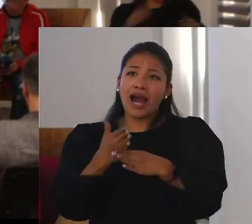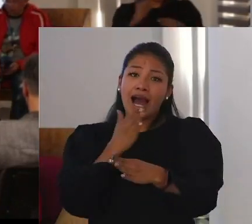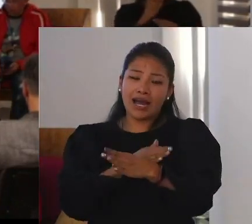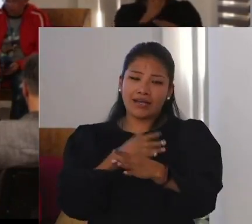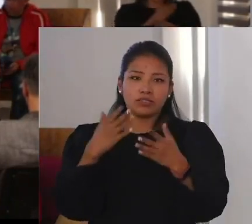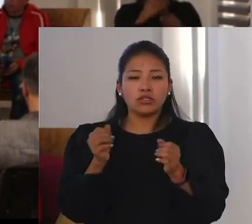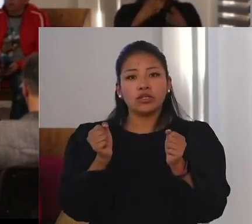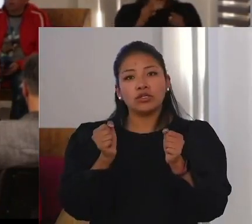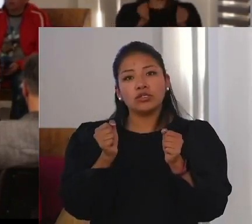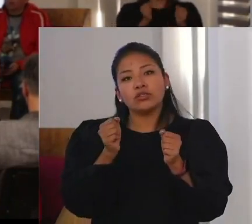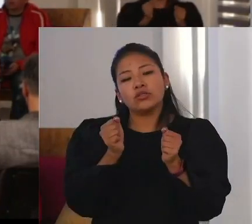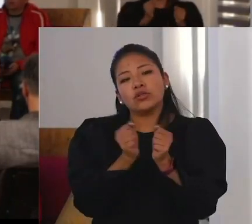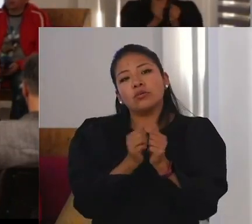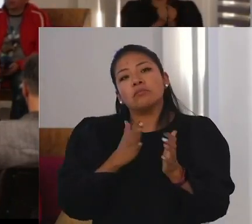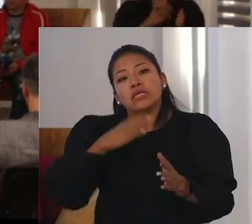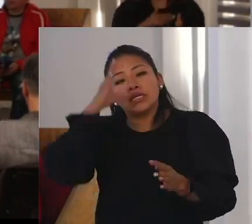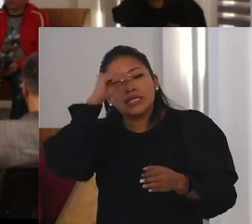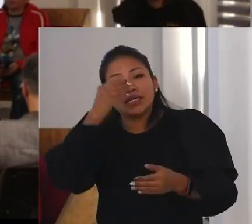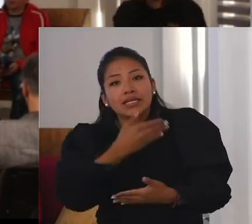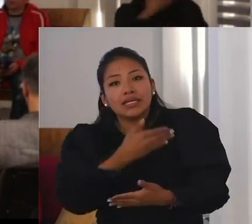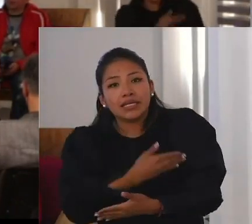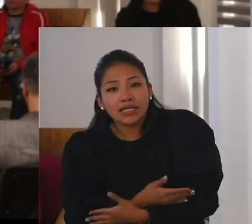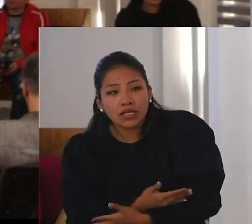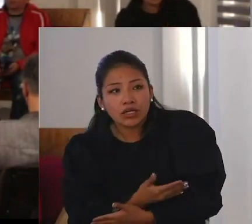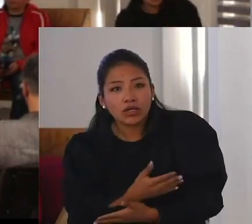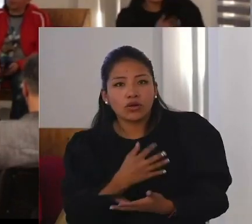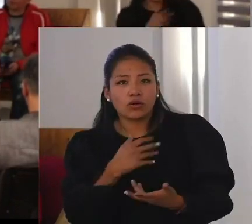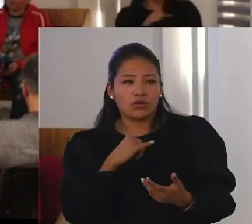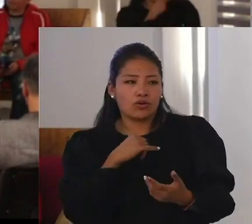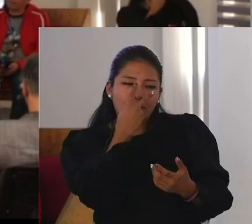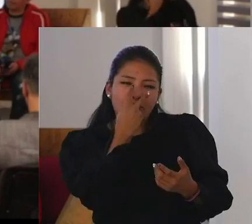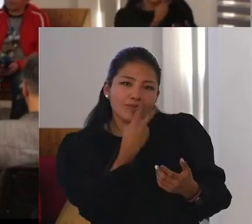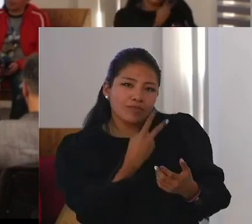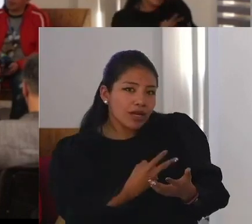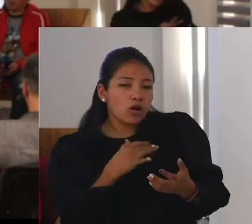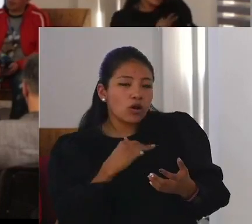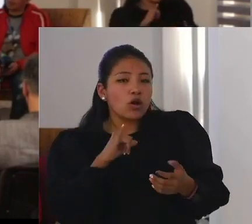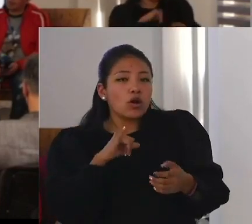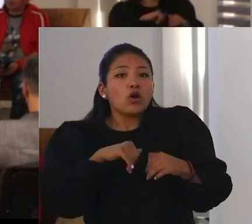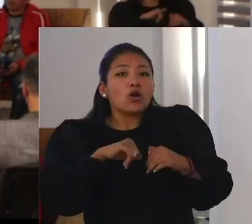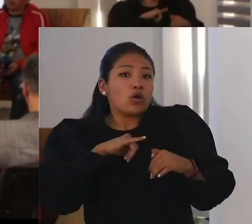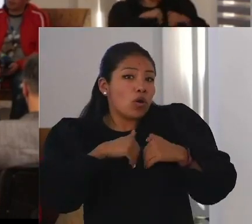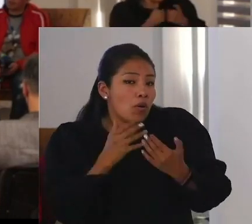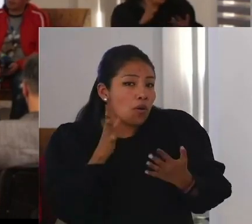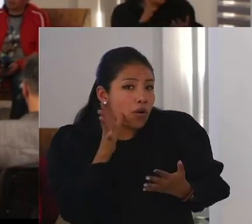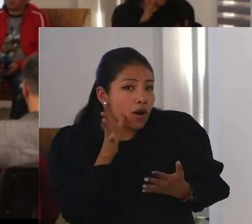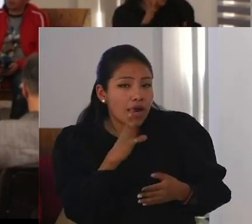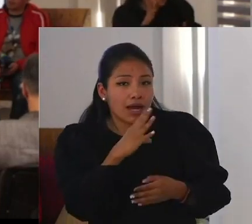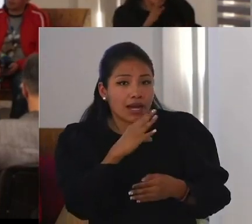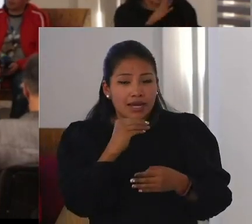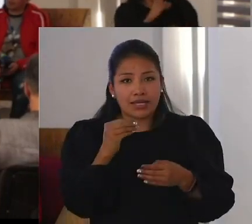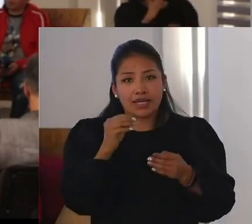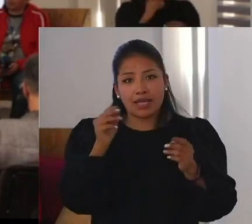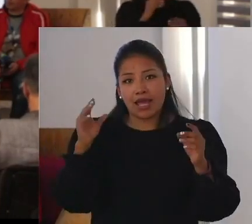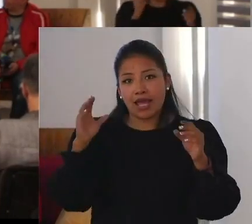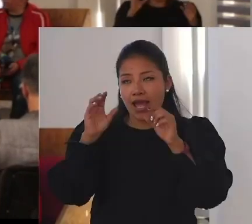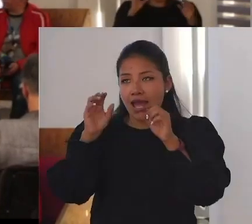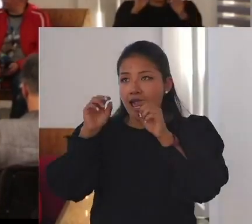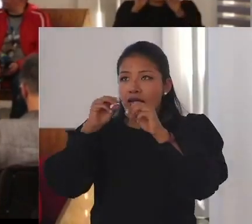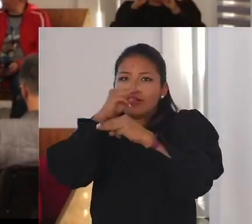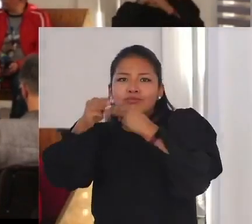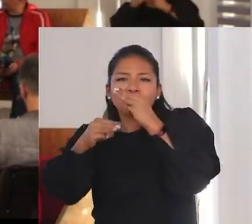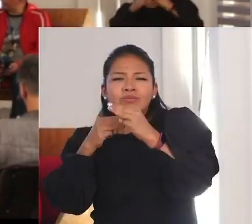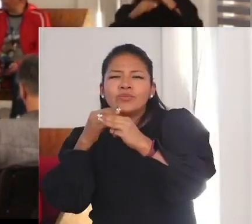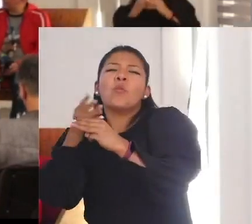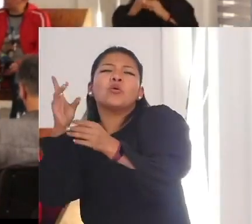bueno mi trabajo ha sido justamente eso no yo como mamá y el mundo médico te dice ah pero es que eres